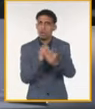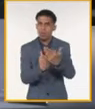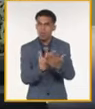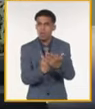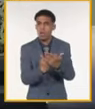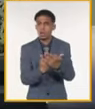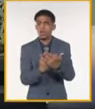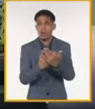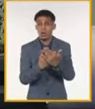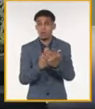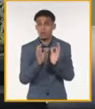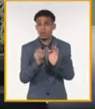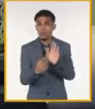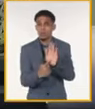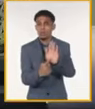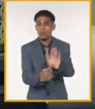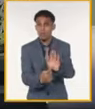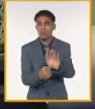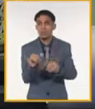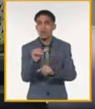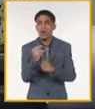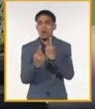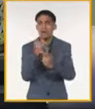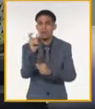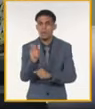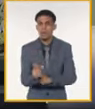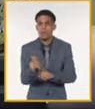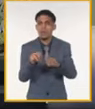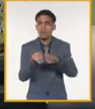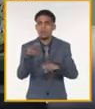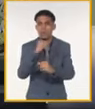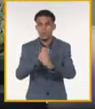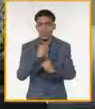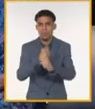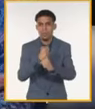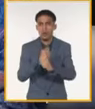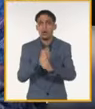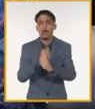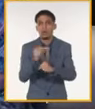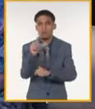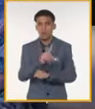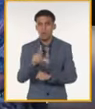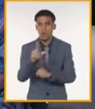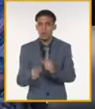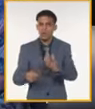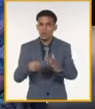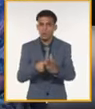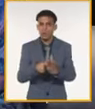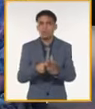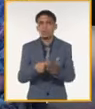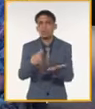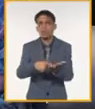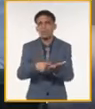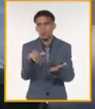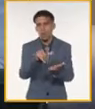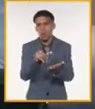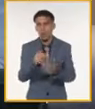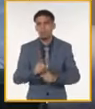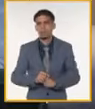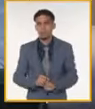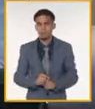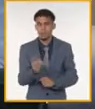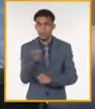presentación realizada por sus ponentes entre ellos los ministros de trabajo y seguridad social y de finanzas y precios Marta Elena feit Cabrera